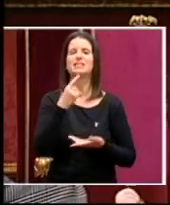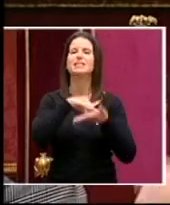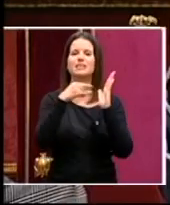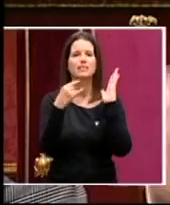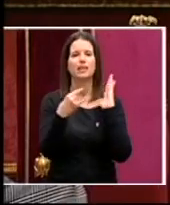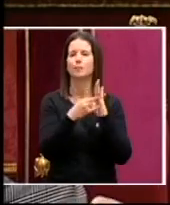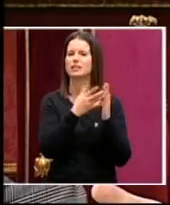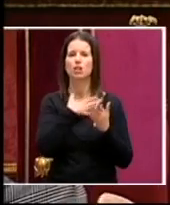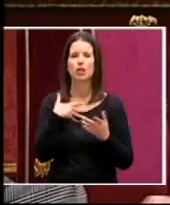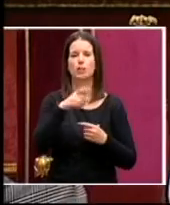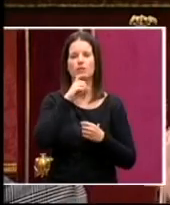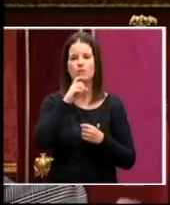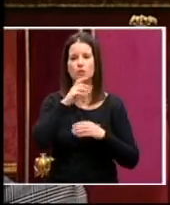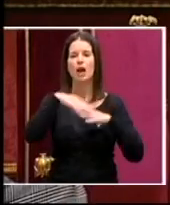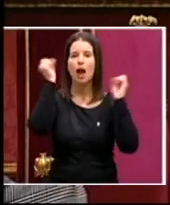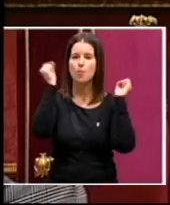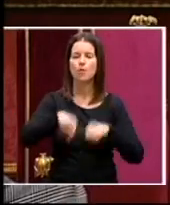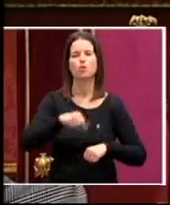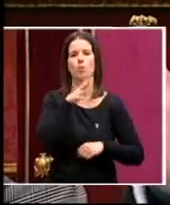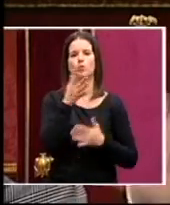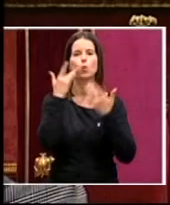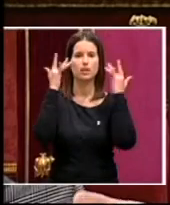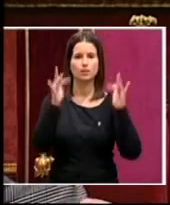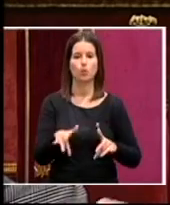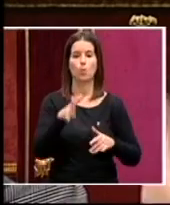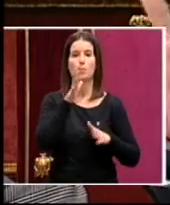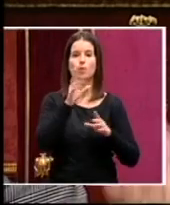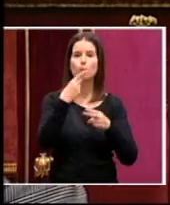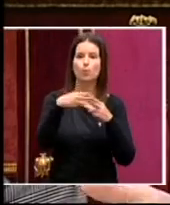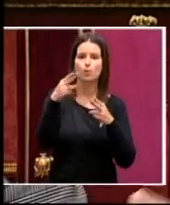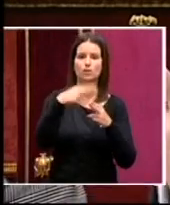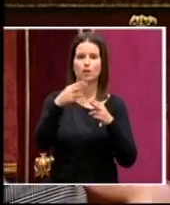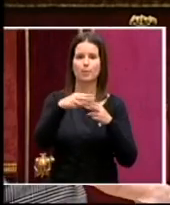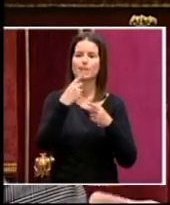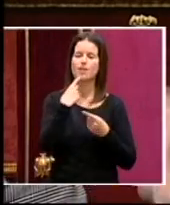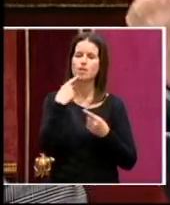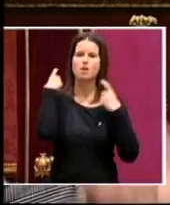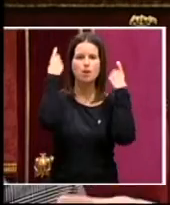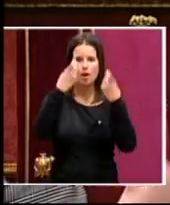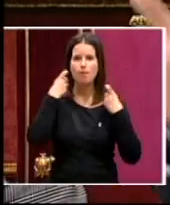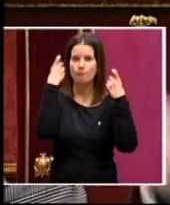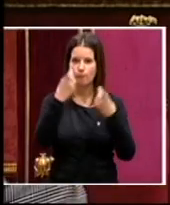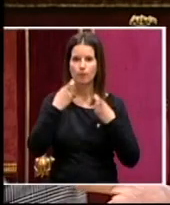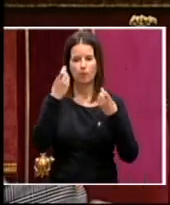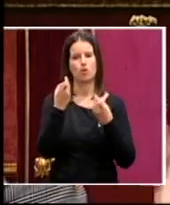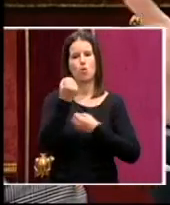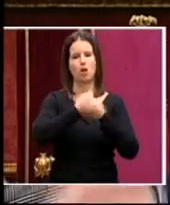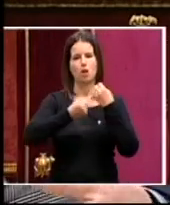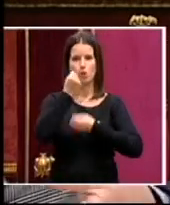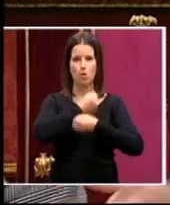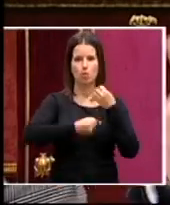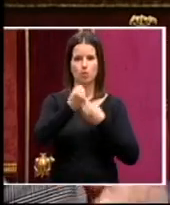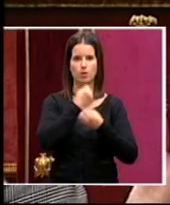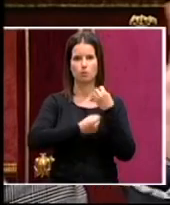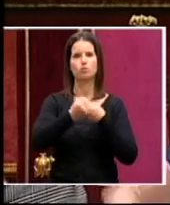queremos dificultar la aprobación de este expediente, por eso nos abstenemos. Pero políticamente decimos que el esfuerzo que se hace económico,